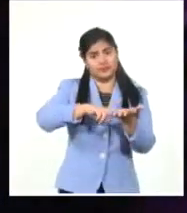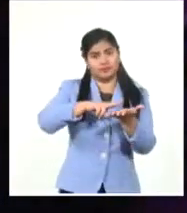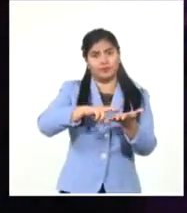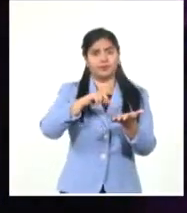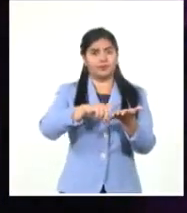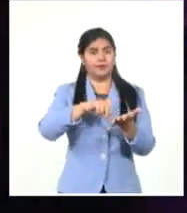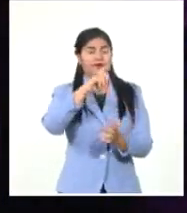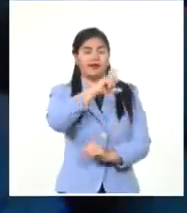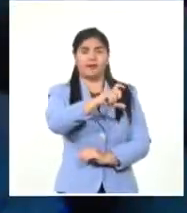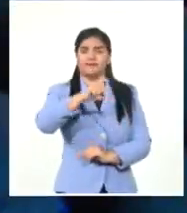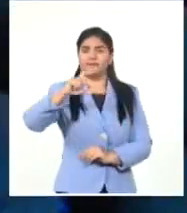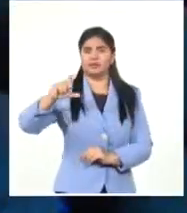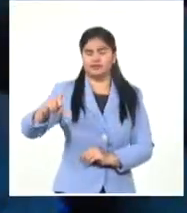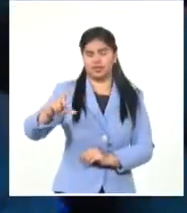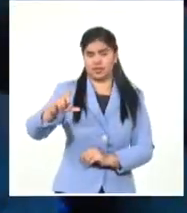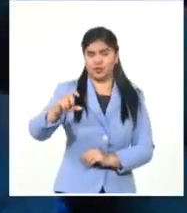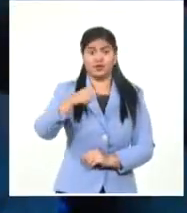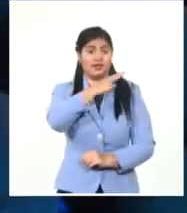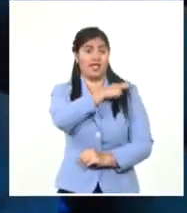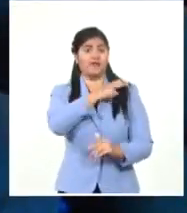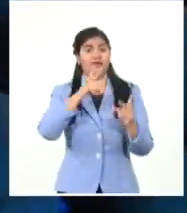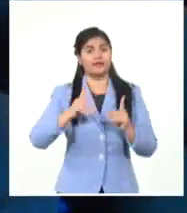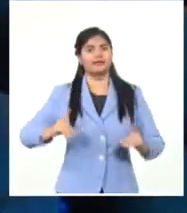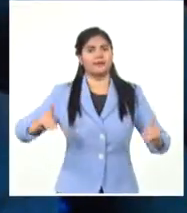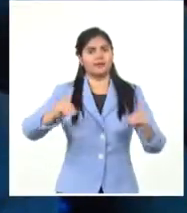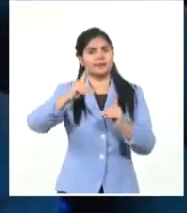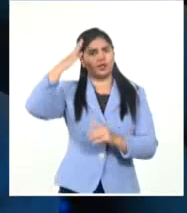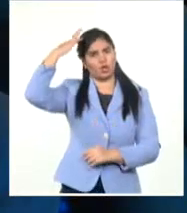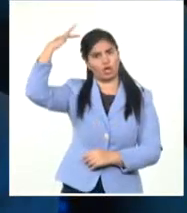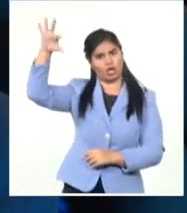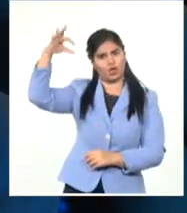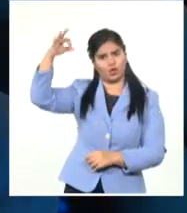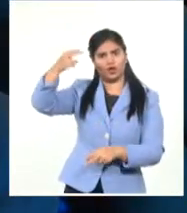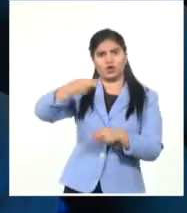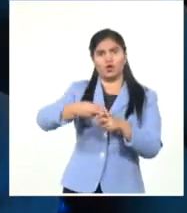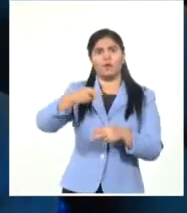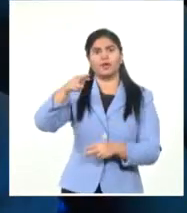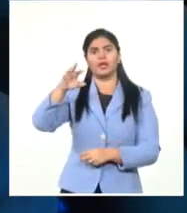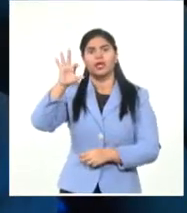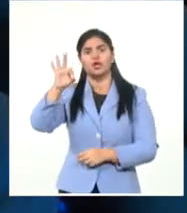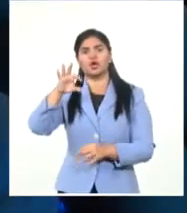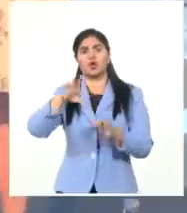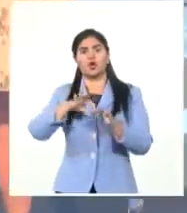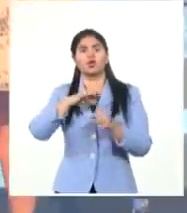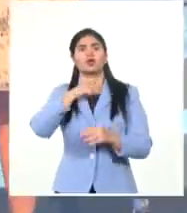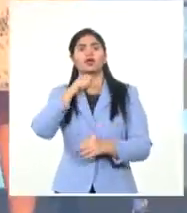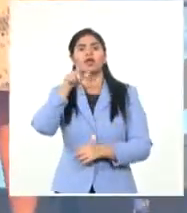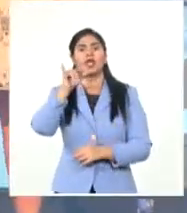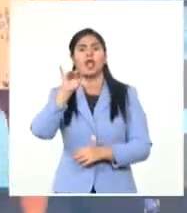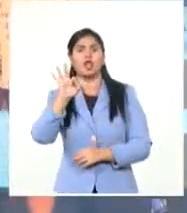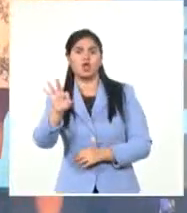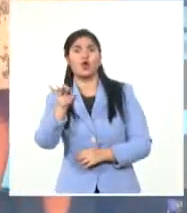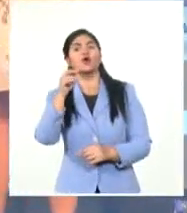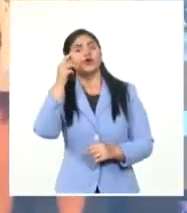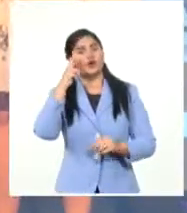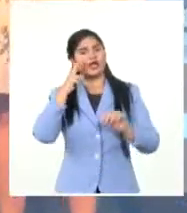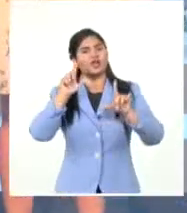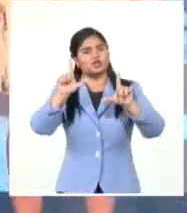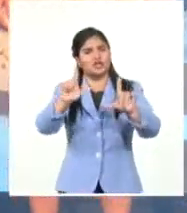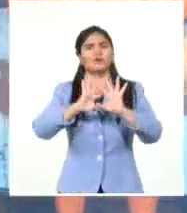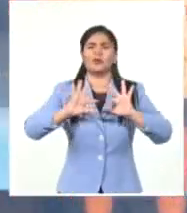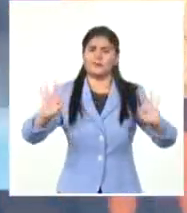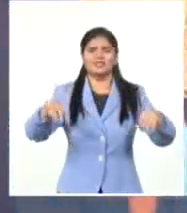del Comité Central del Partido y jefe de su departamento ideológico, Rogelio Polanco Fuentes, entregó a Radio Rebelde